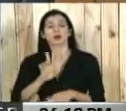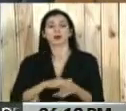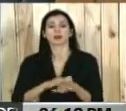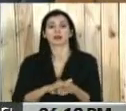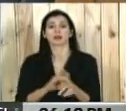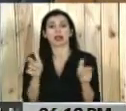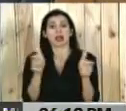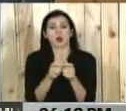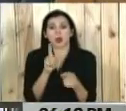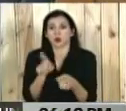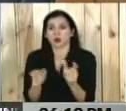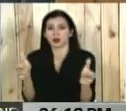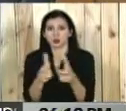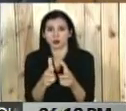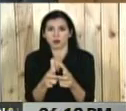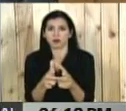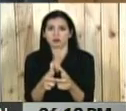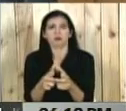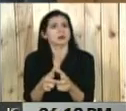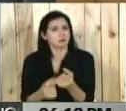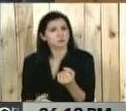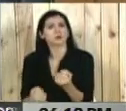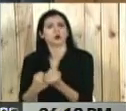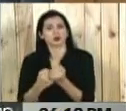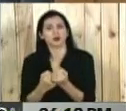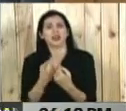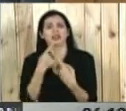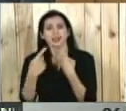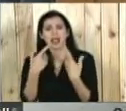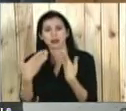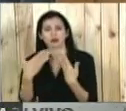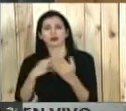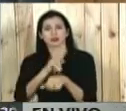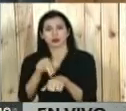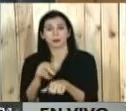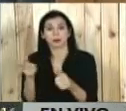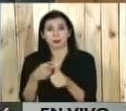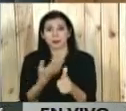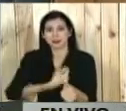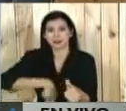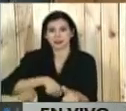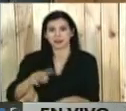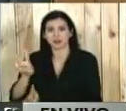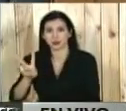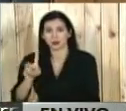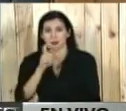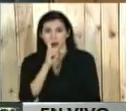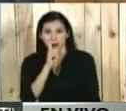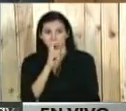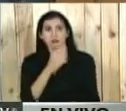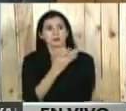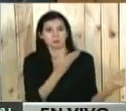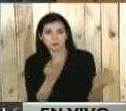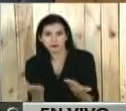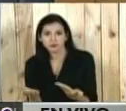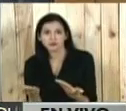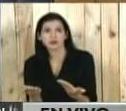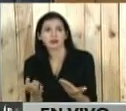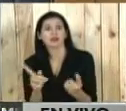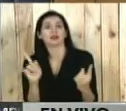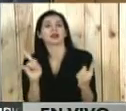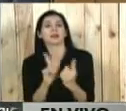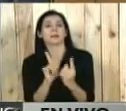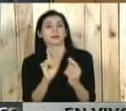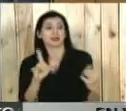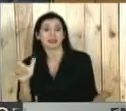varios encuentros que suman a esa voluntad de diálogo nacional. En primer lugar, el presidente de la República recibió al enviado especial del Papa Francisco,